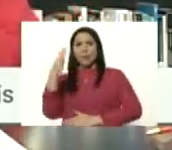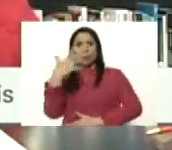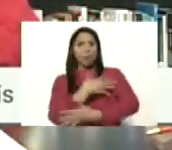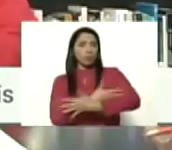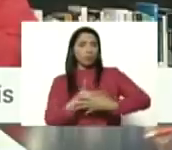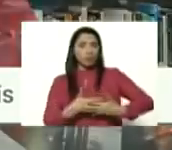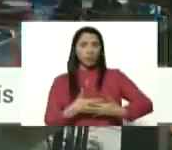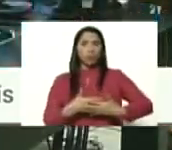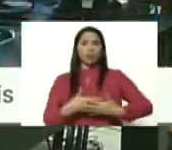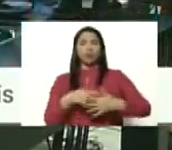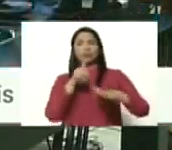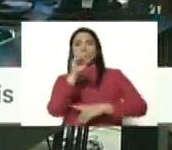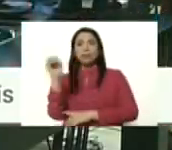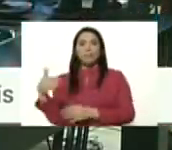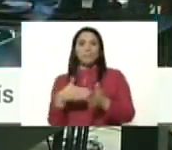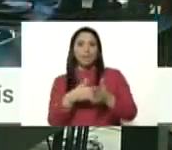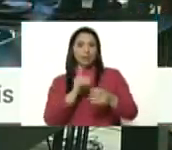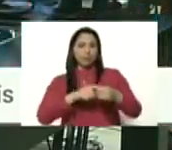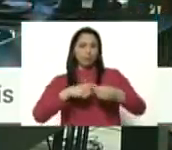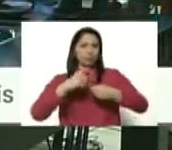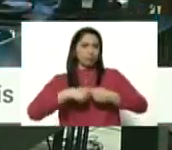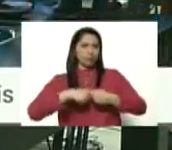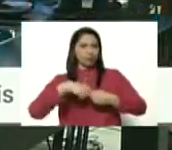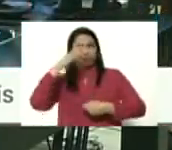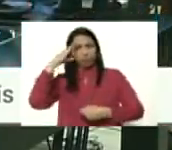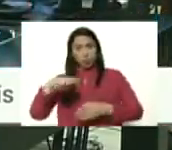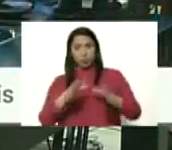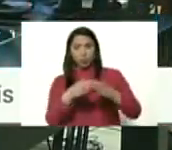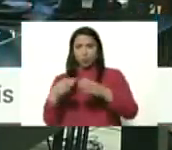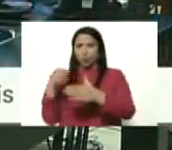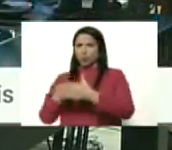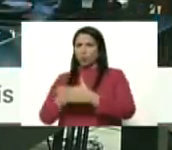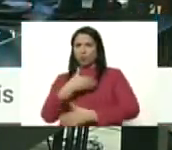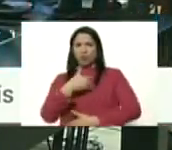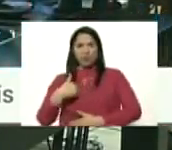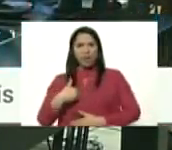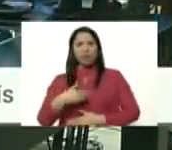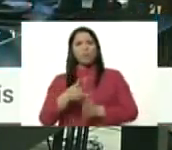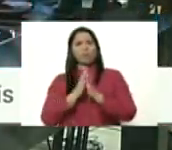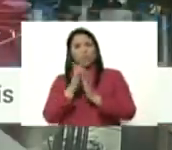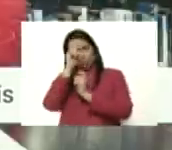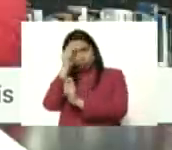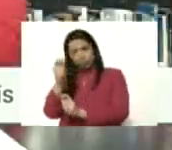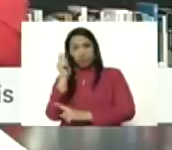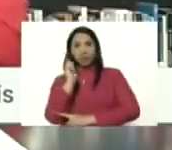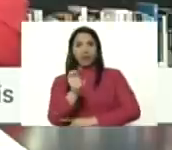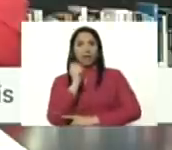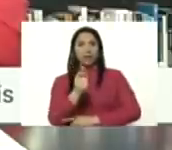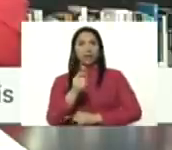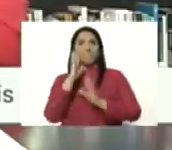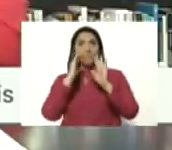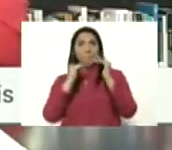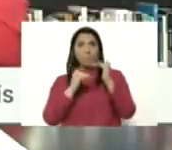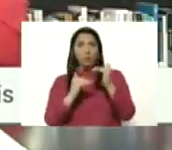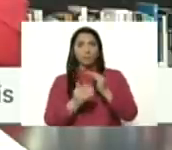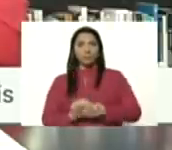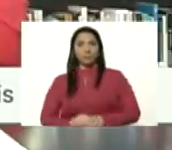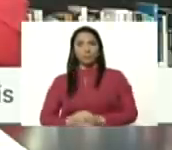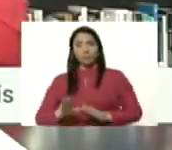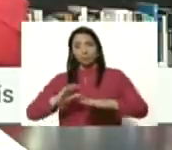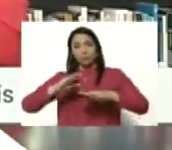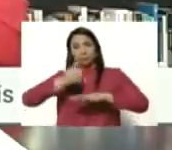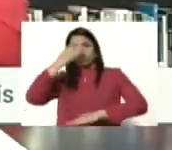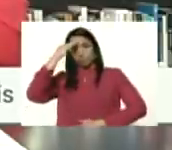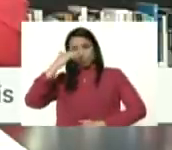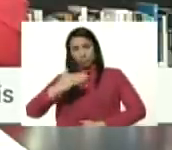4.100.000 milicianos y milicianas. Y están los cuerpos de combatientes. Yo quiero ponerles una tarea. Atención, general